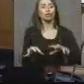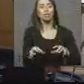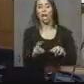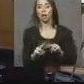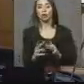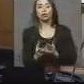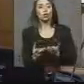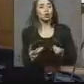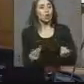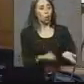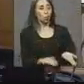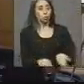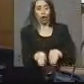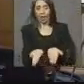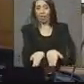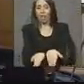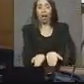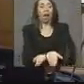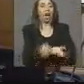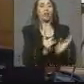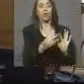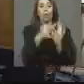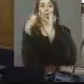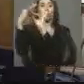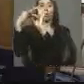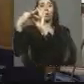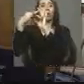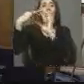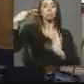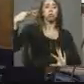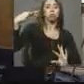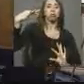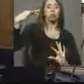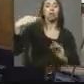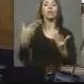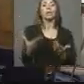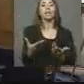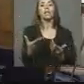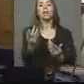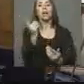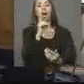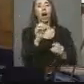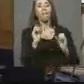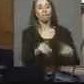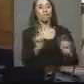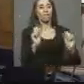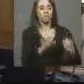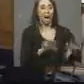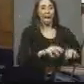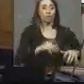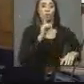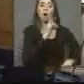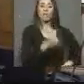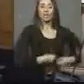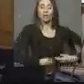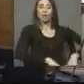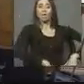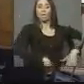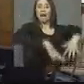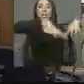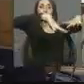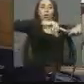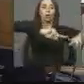no son las que van de la mano justamente con generar las condiciones para que la disposición final de los residuos se transforme justamente en lo